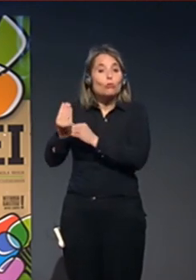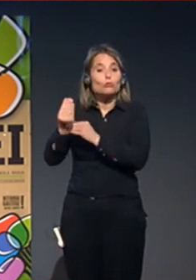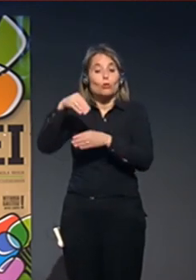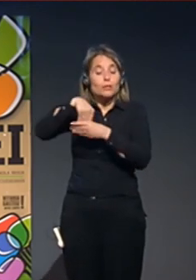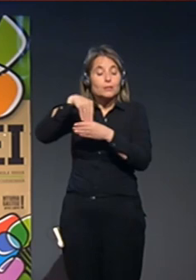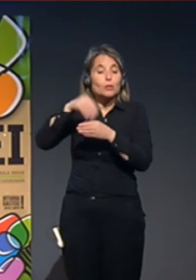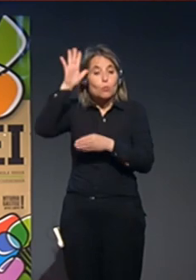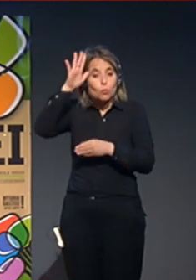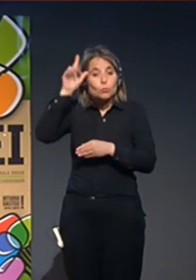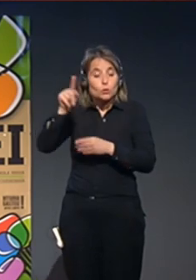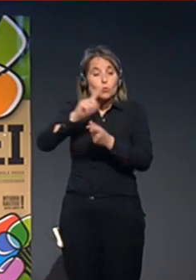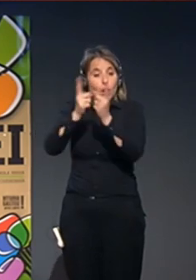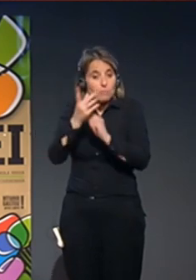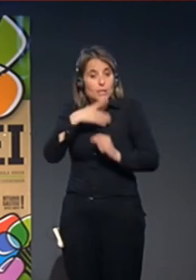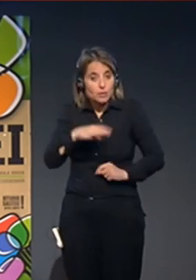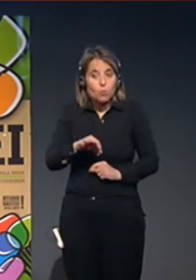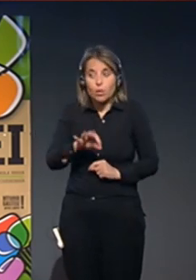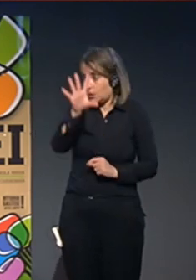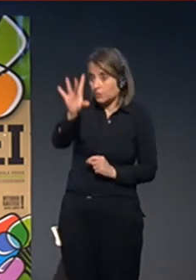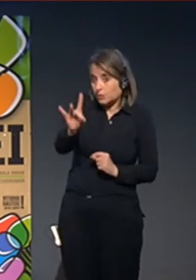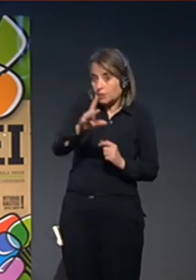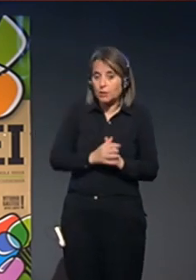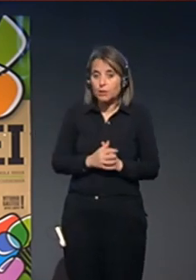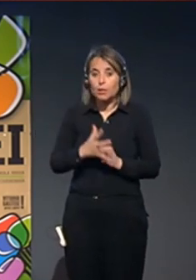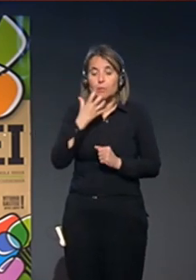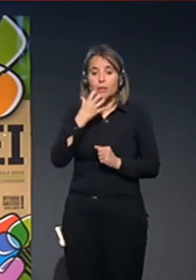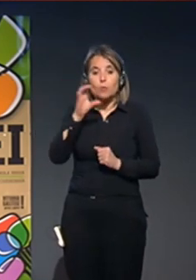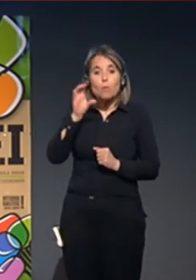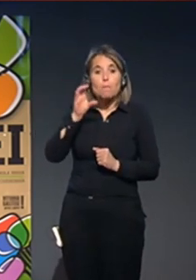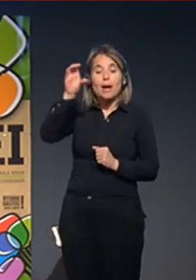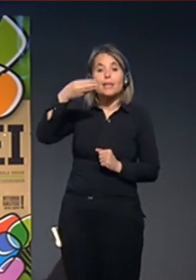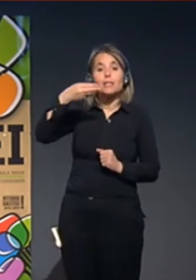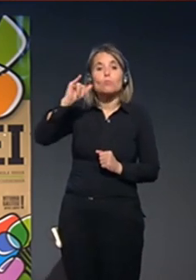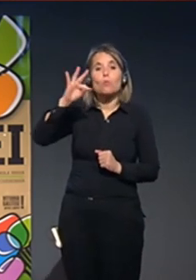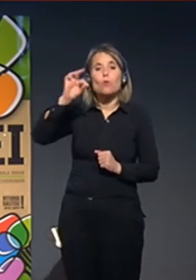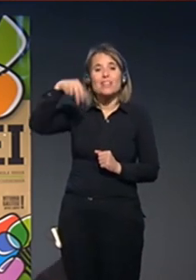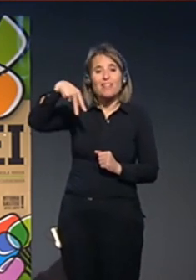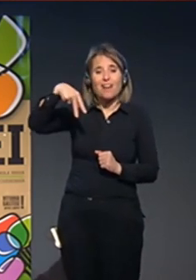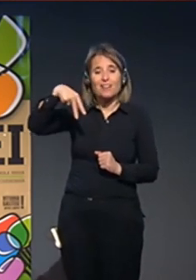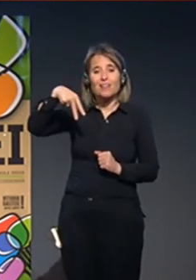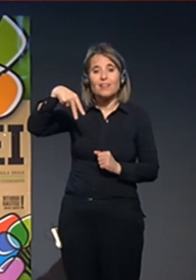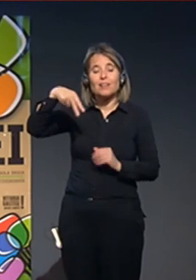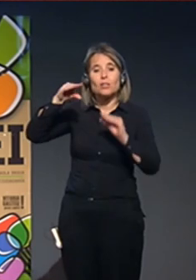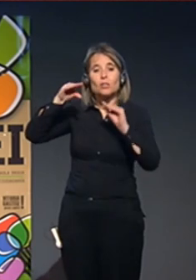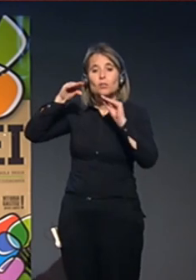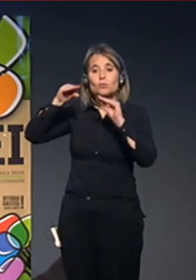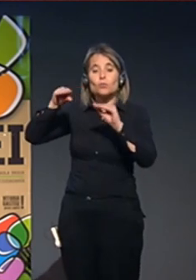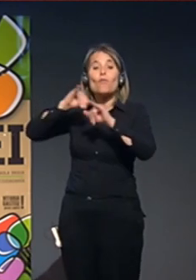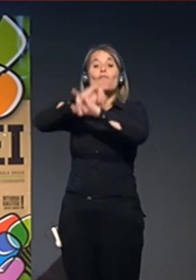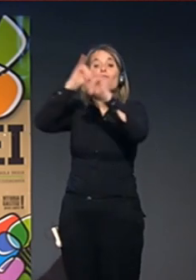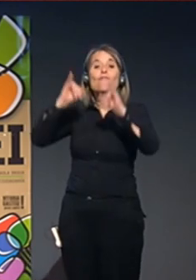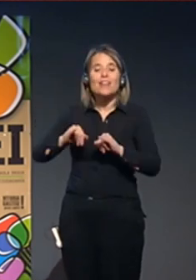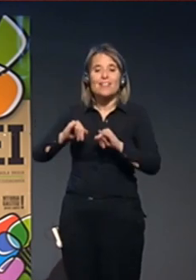pb Claro que es posible ahí tenéis un país que se llama bután que usa el fip felicidad